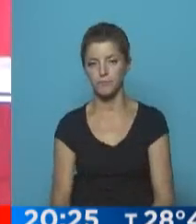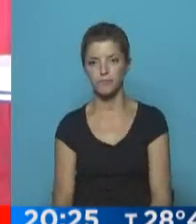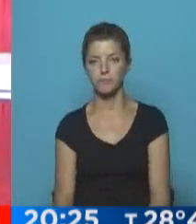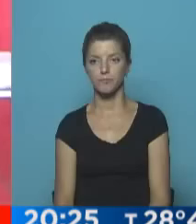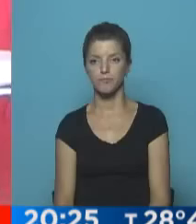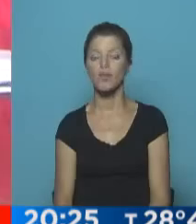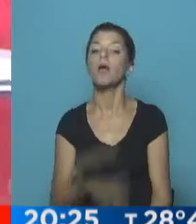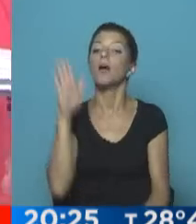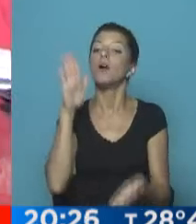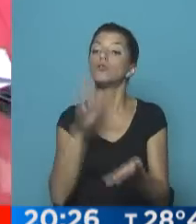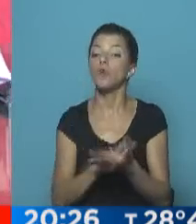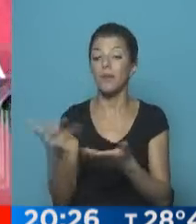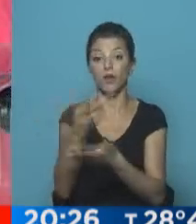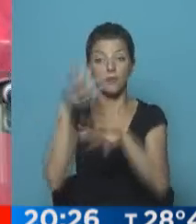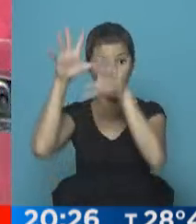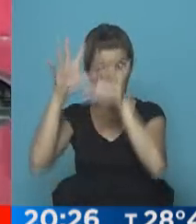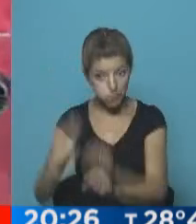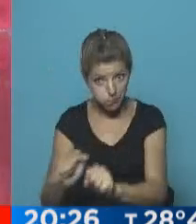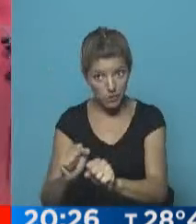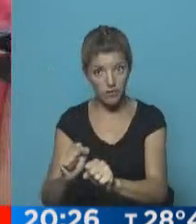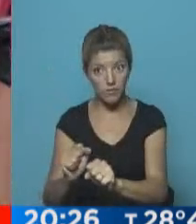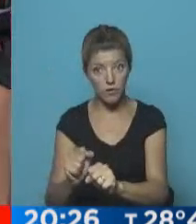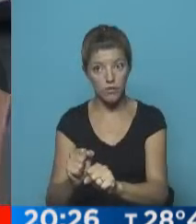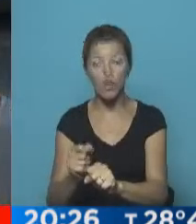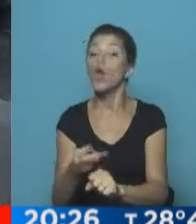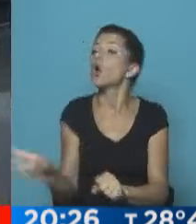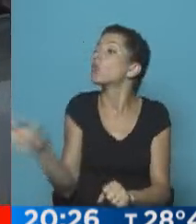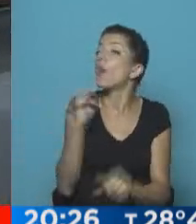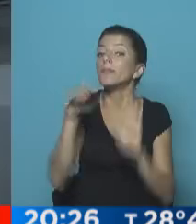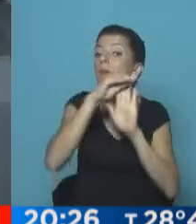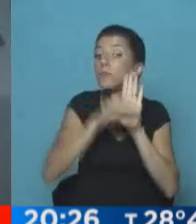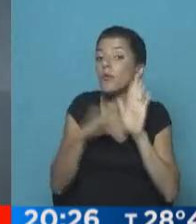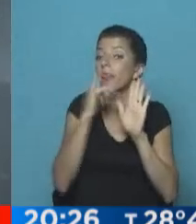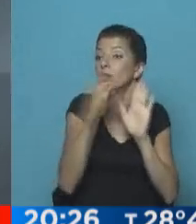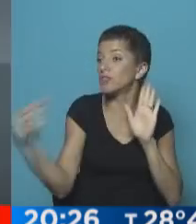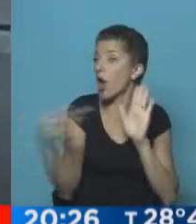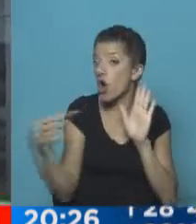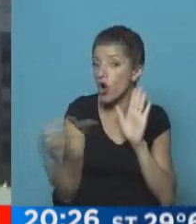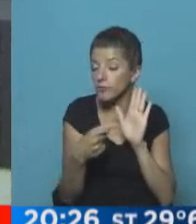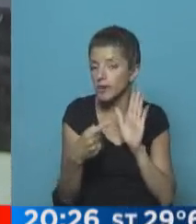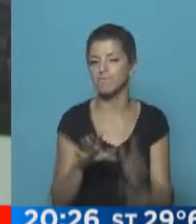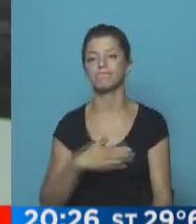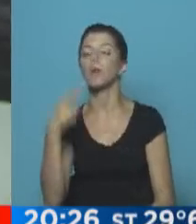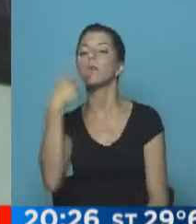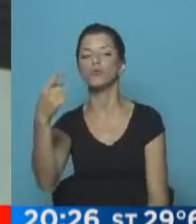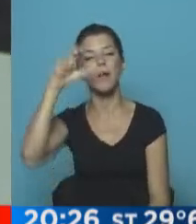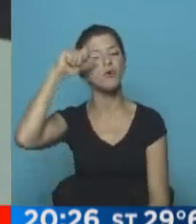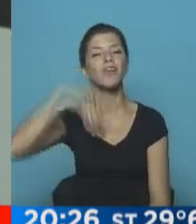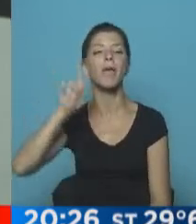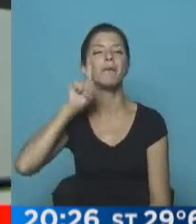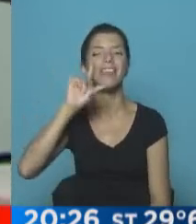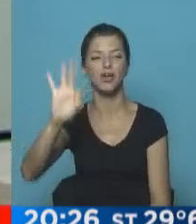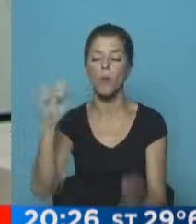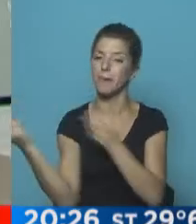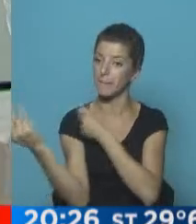Y a propósito de la recaptura de los prófugos, ¿cuántas causas judiciales se mantienen abiertas? La pregunta se la trasladamos a Emilio Ruchaski. Emilio,